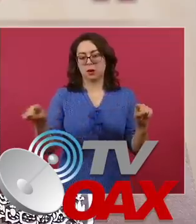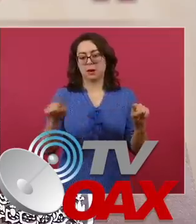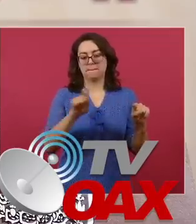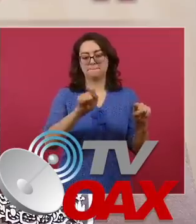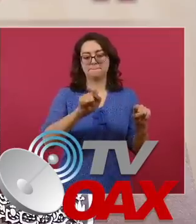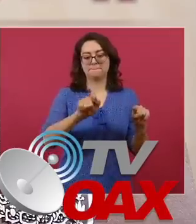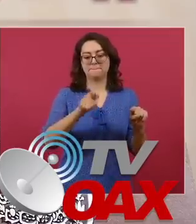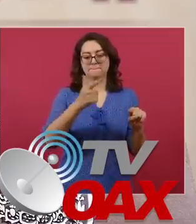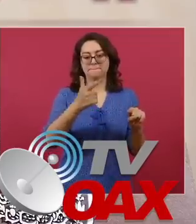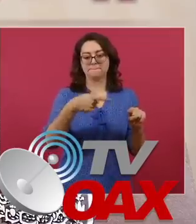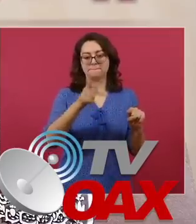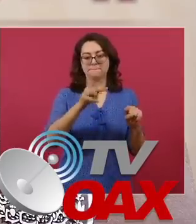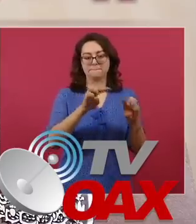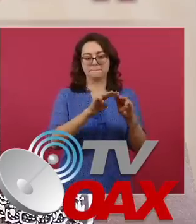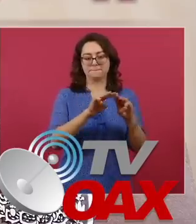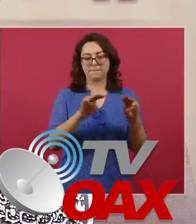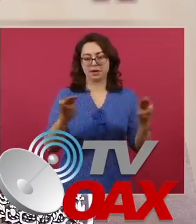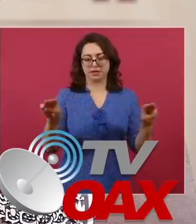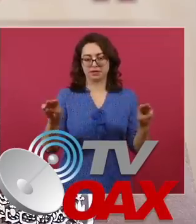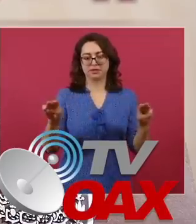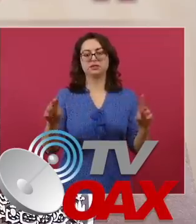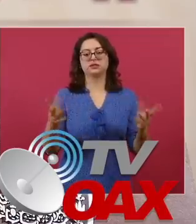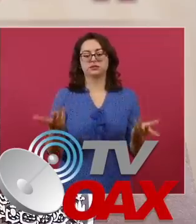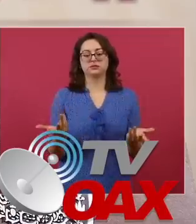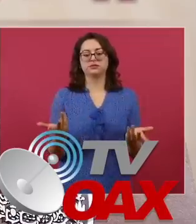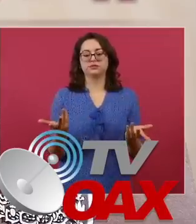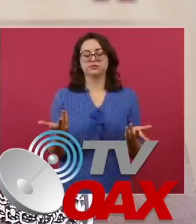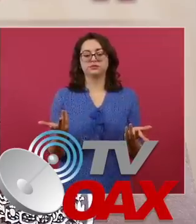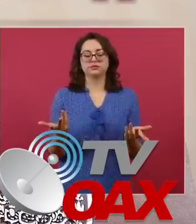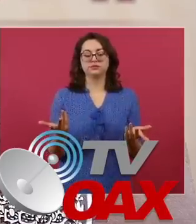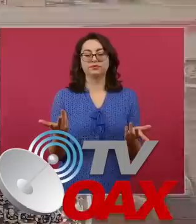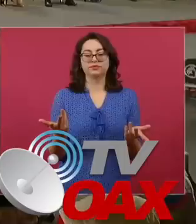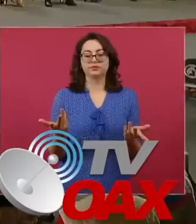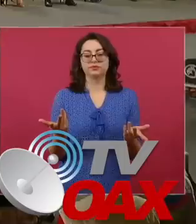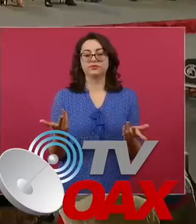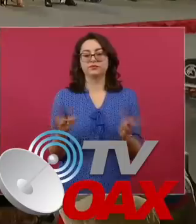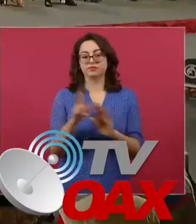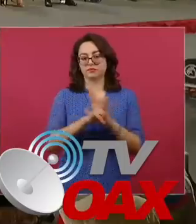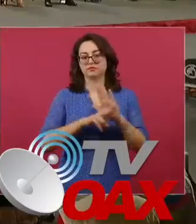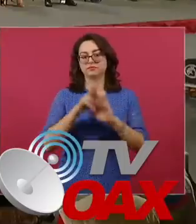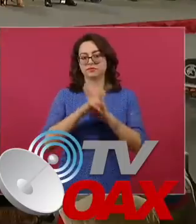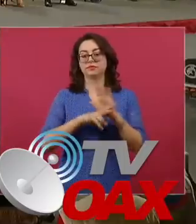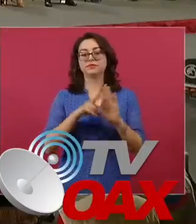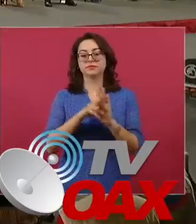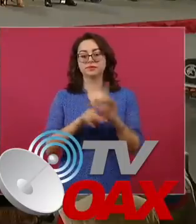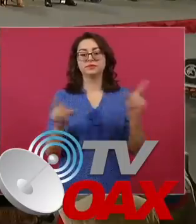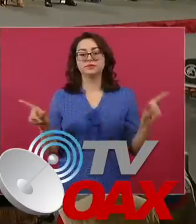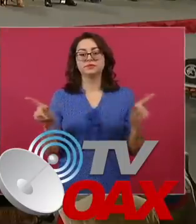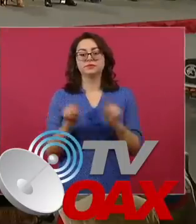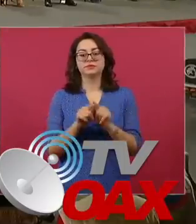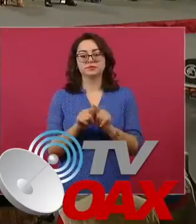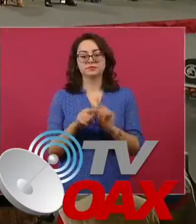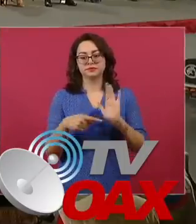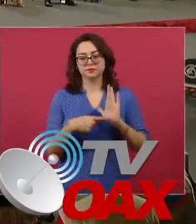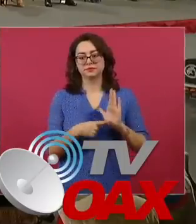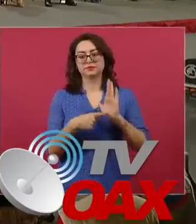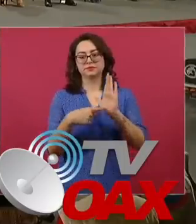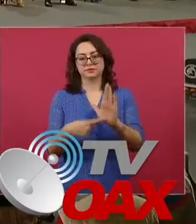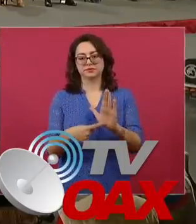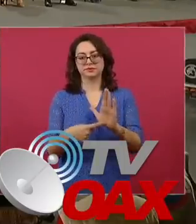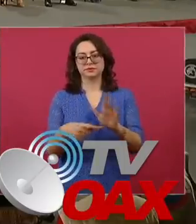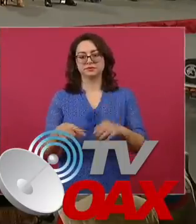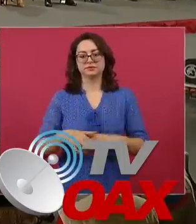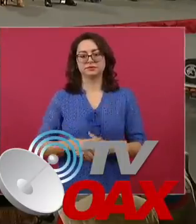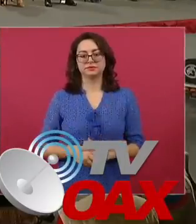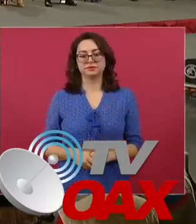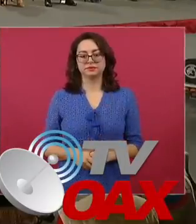longitud. Y para eso tenemos un pequeño video a donde vamos a hacer ese